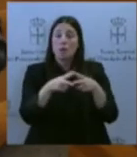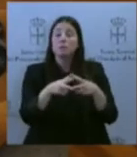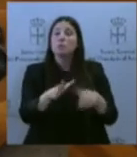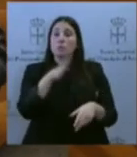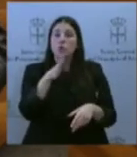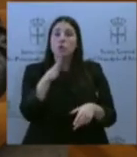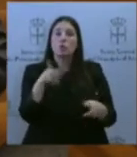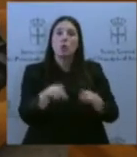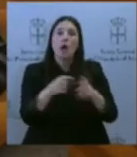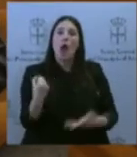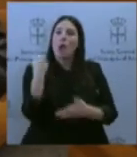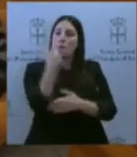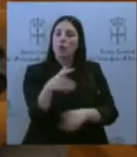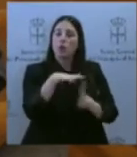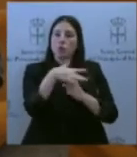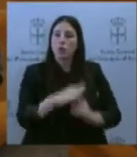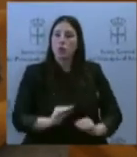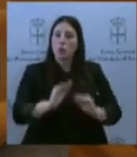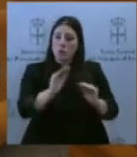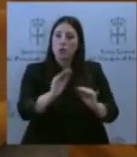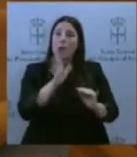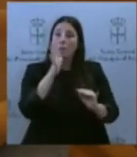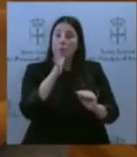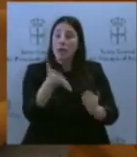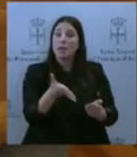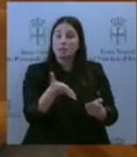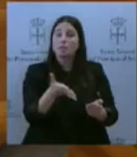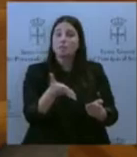a facilitarles, en este sentido, una mejor calidad de vida.